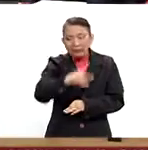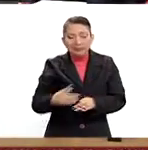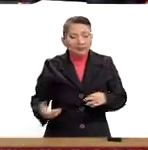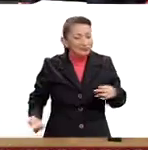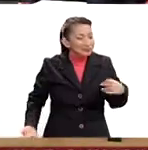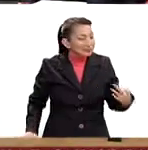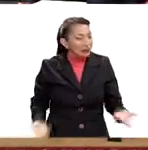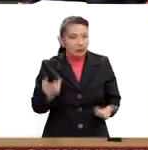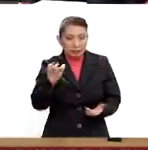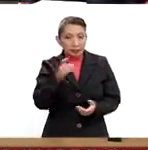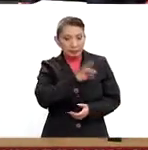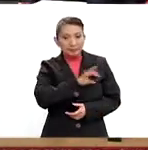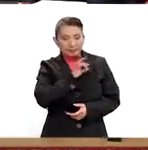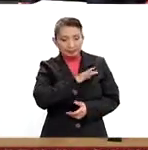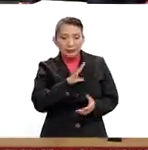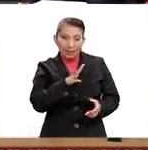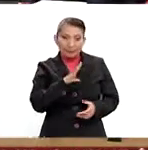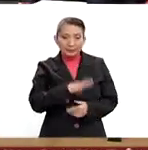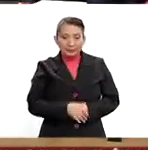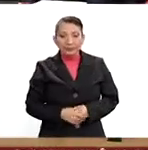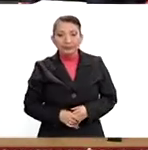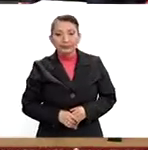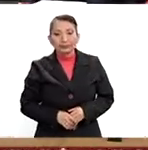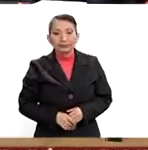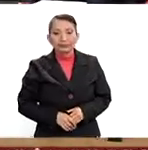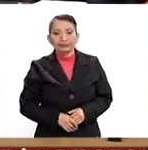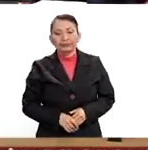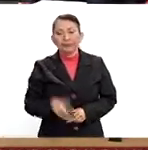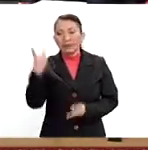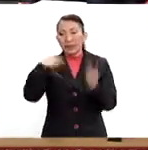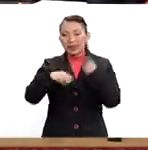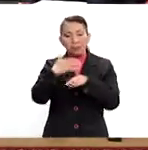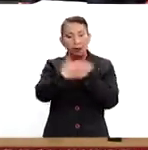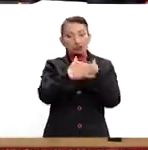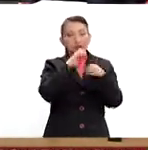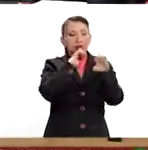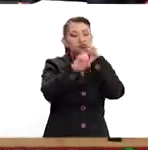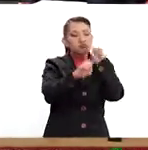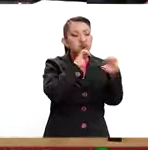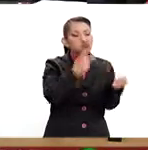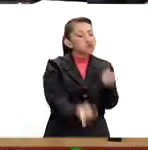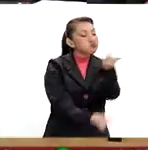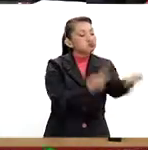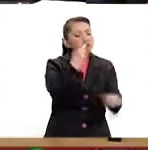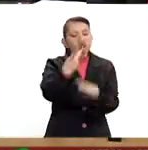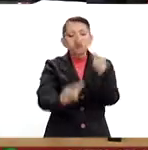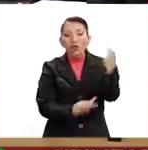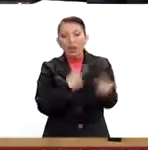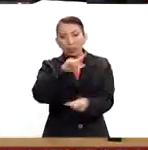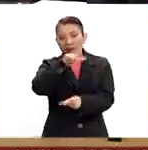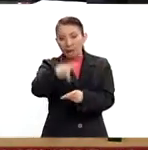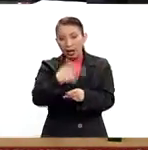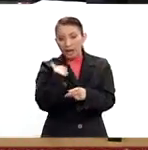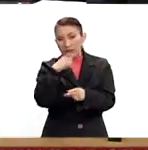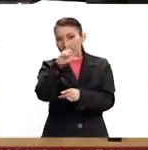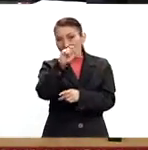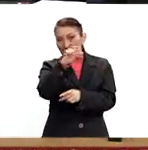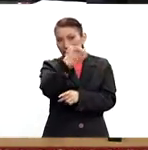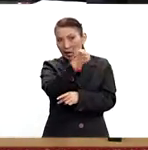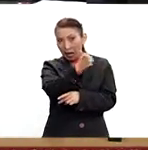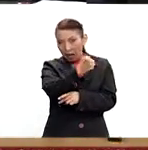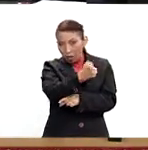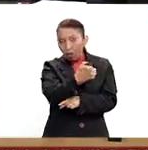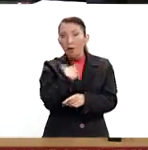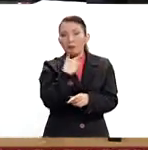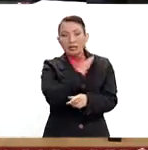Creo que pues sí es un temor fundado. Sin duda alguna. Viene una conferencia de prensa de Donald Trump en estos días, luego la toma el 20 de enero